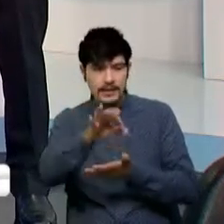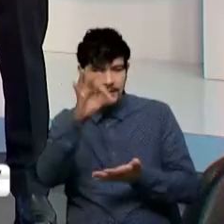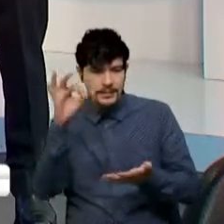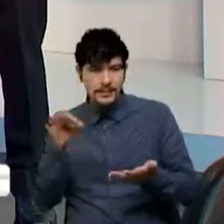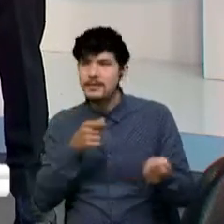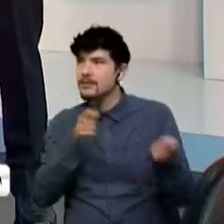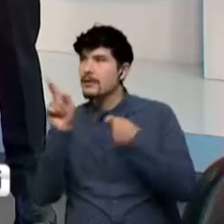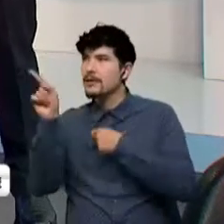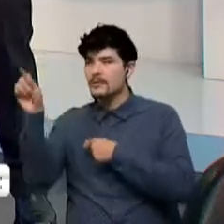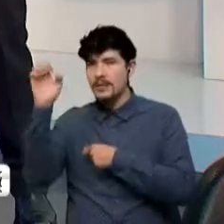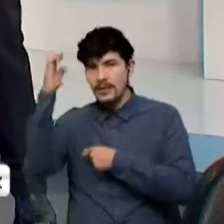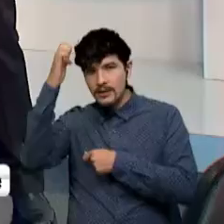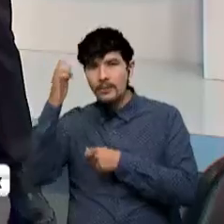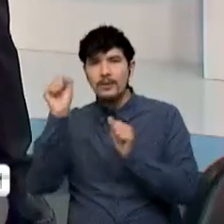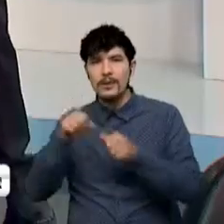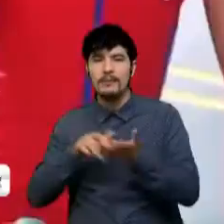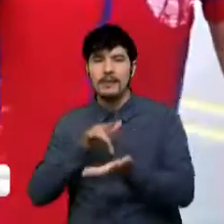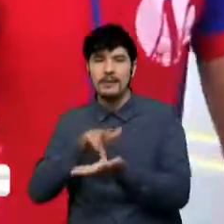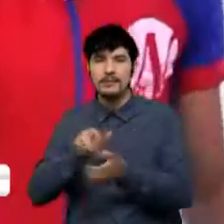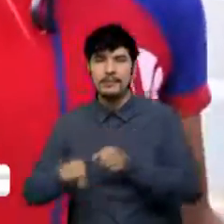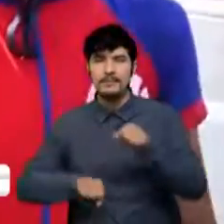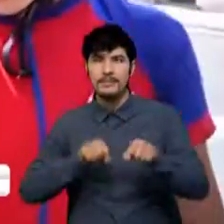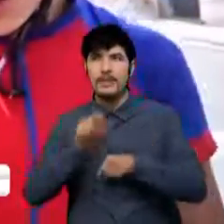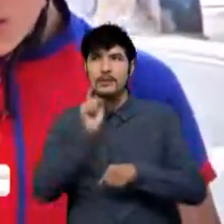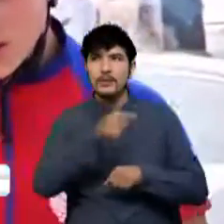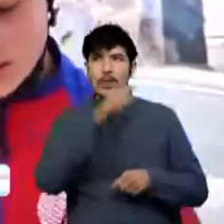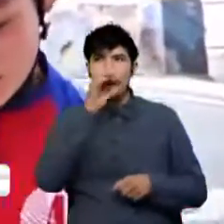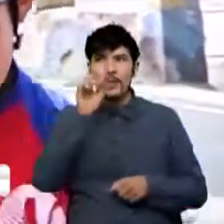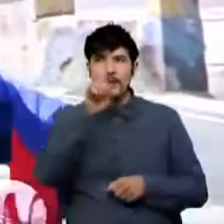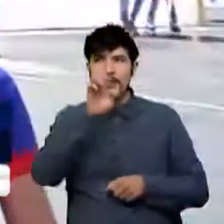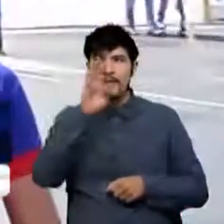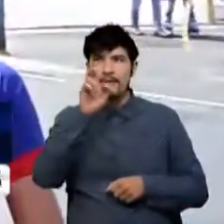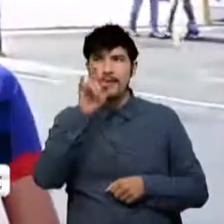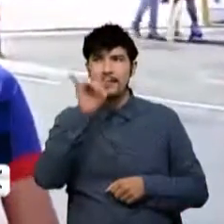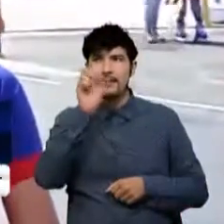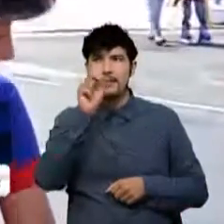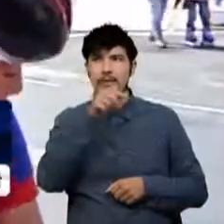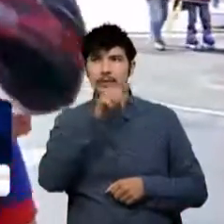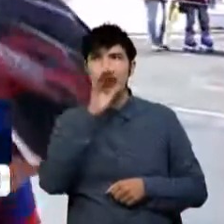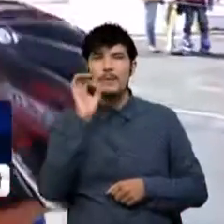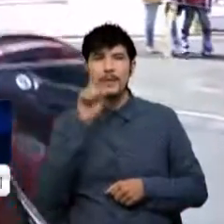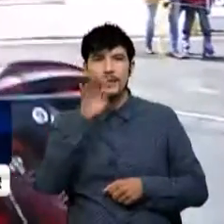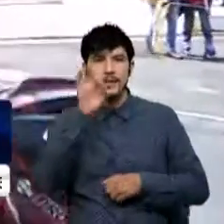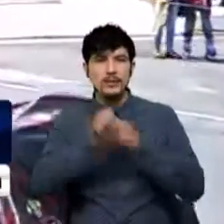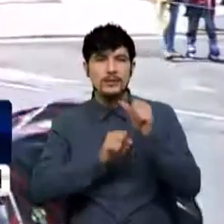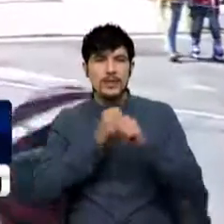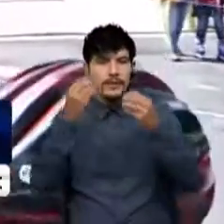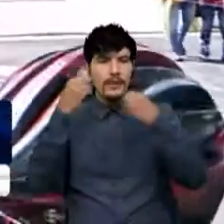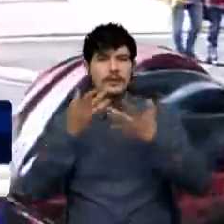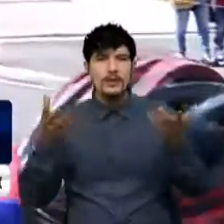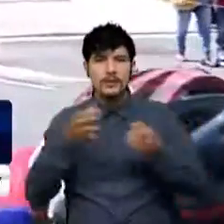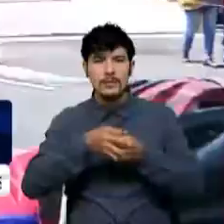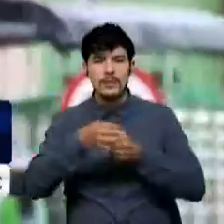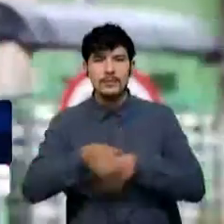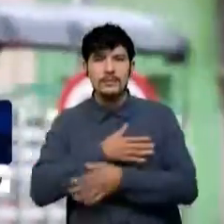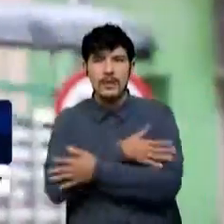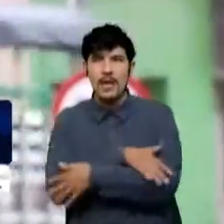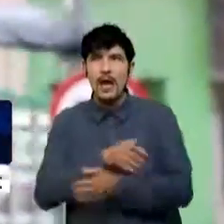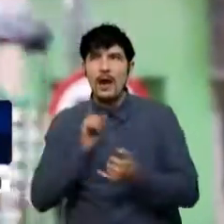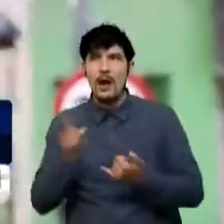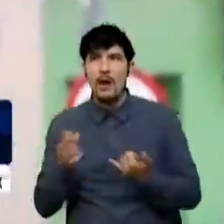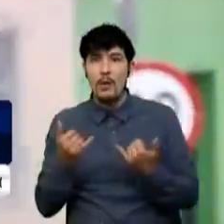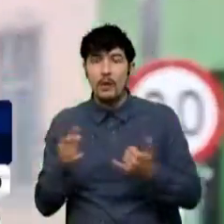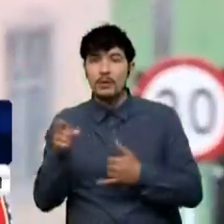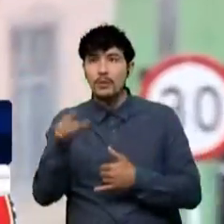deporte de los pedales y las bielas. Sebastián Jaimes tiene 18 años de edad y su formación la ha hecho en Pamplona. Ahora está